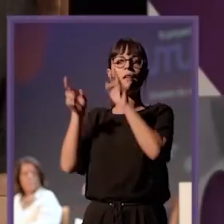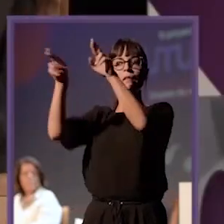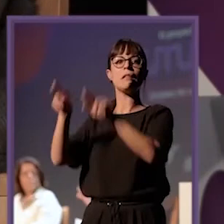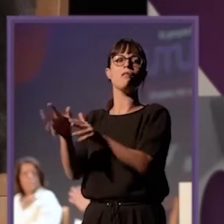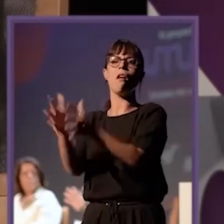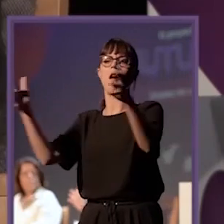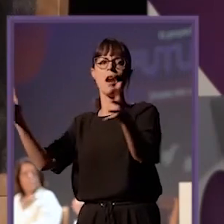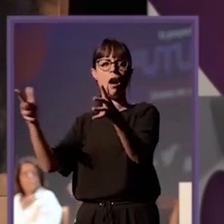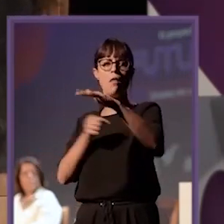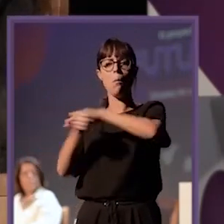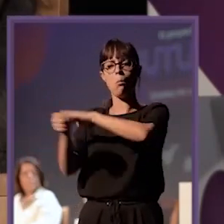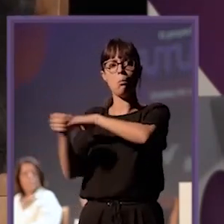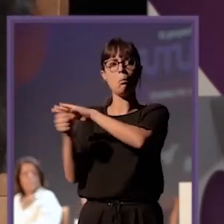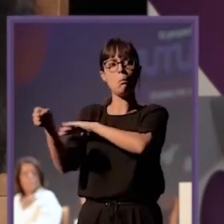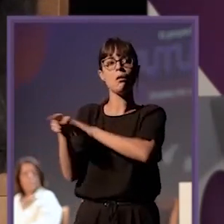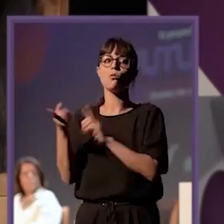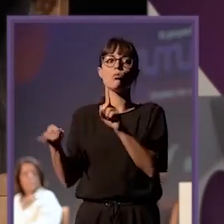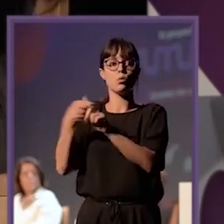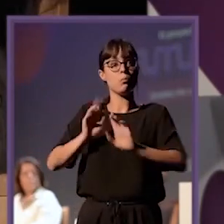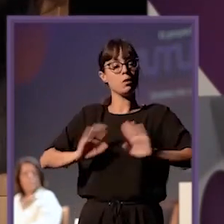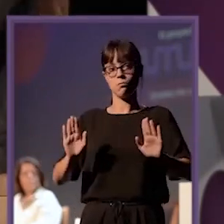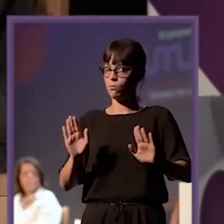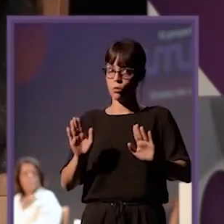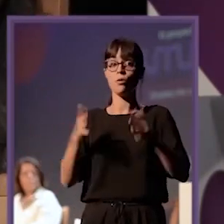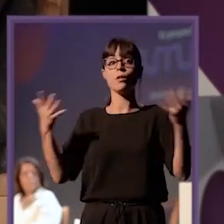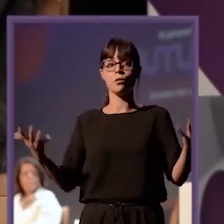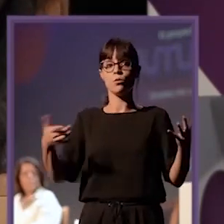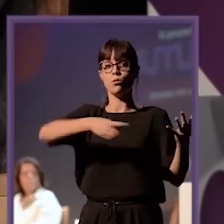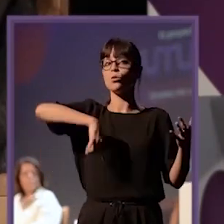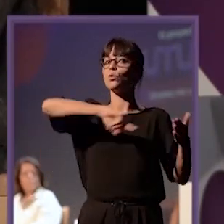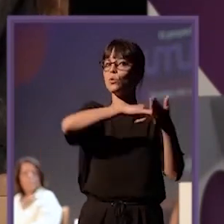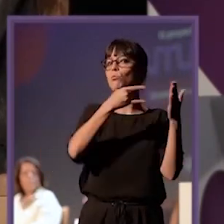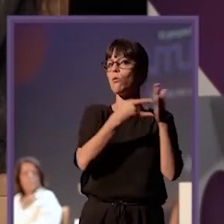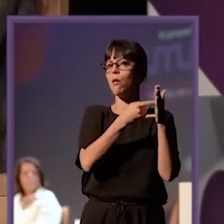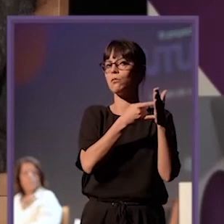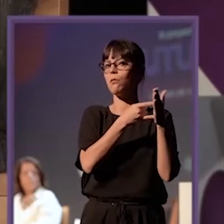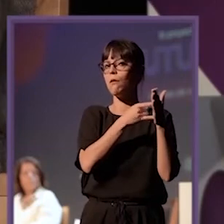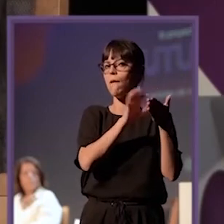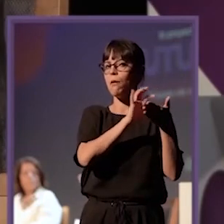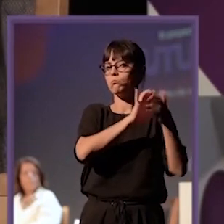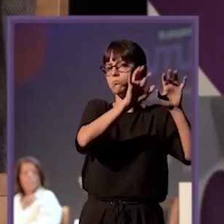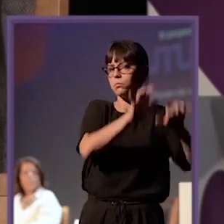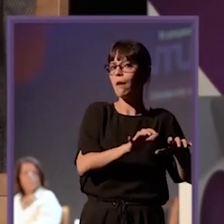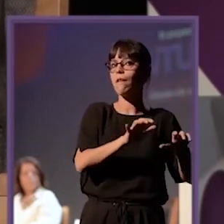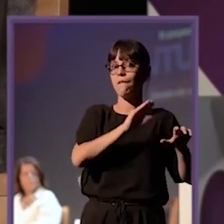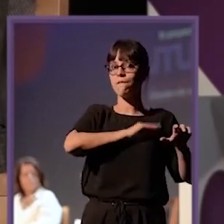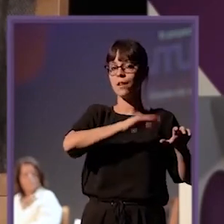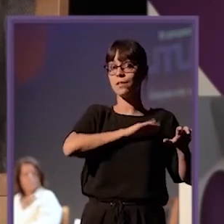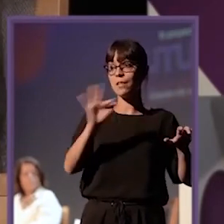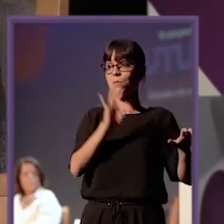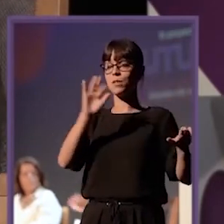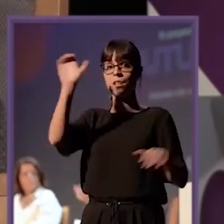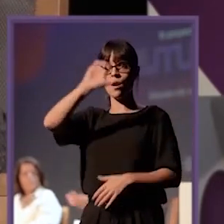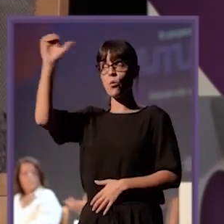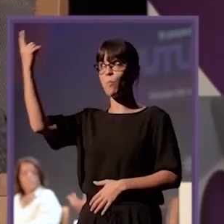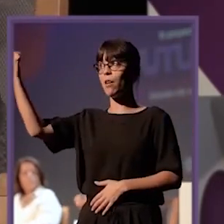macroresidencias, que íbamos bien encaminados. La Unión Europea puso el dinero, entonces teníamos el proyecto muy avanzado y de repente teníamos la financiación europea